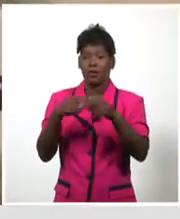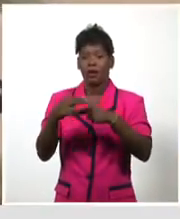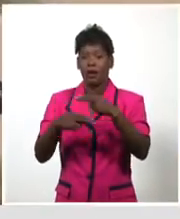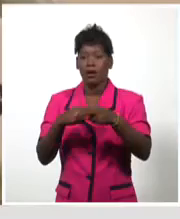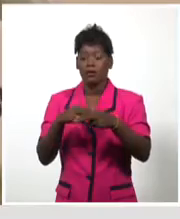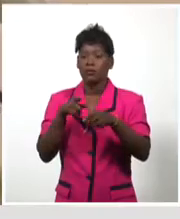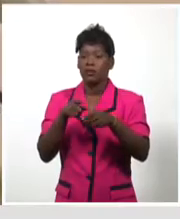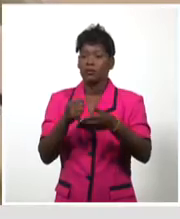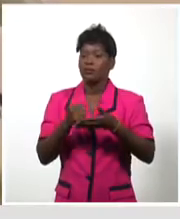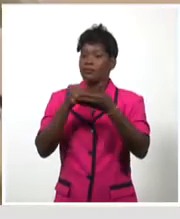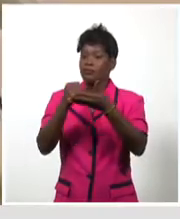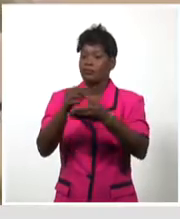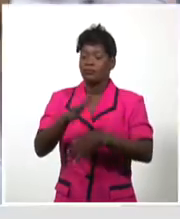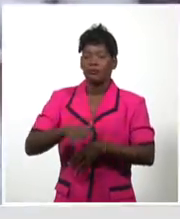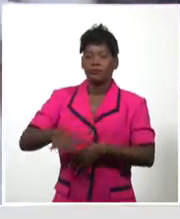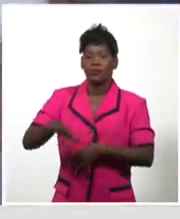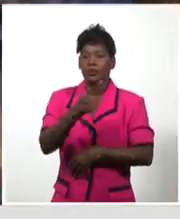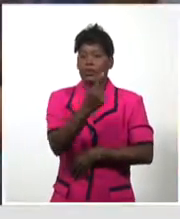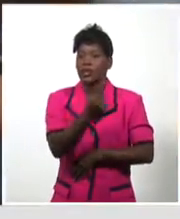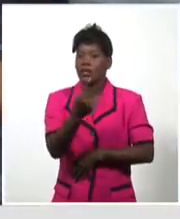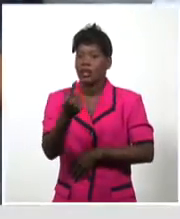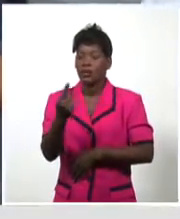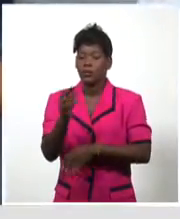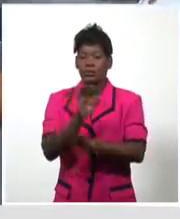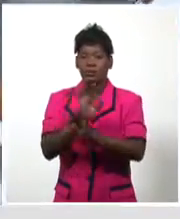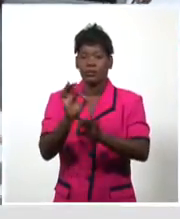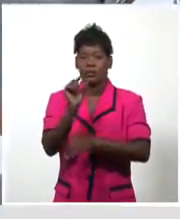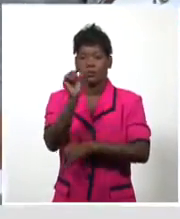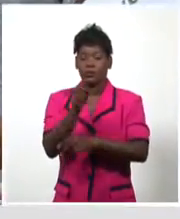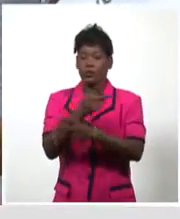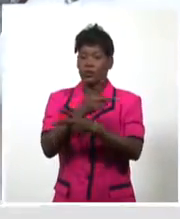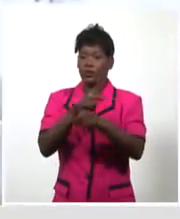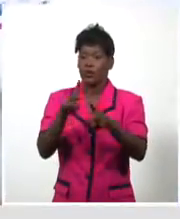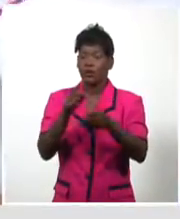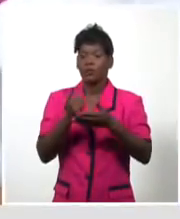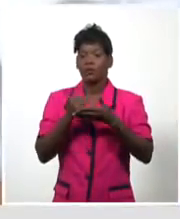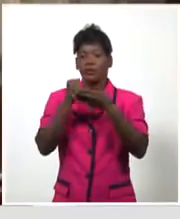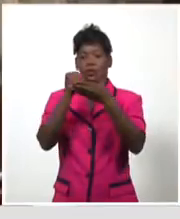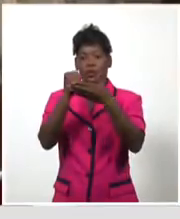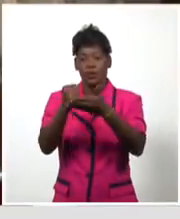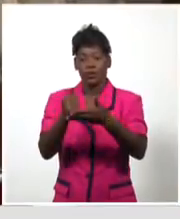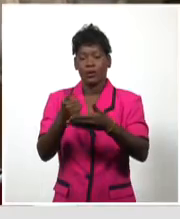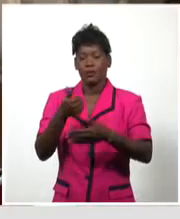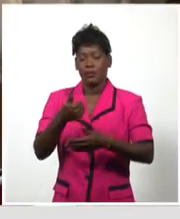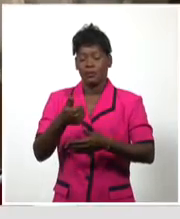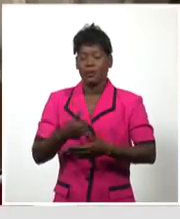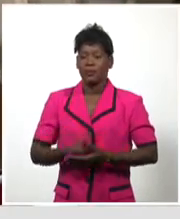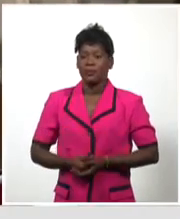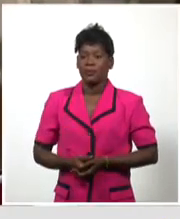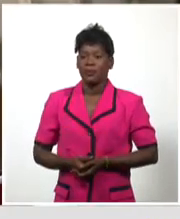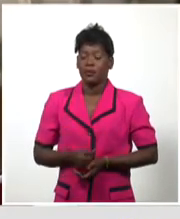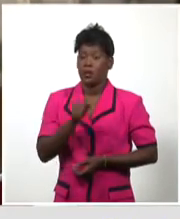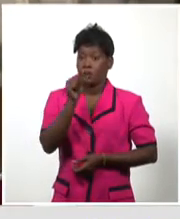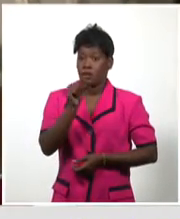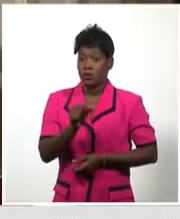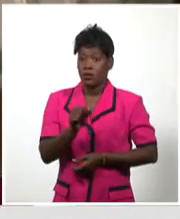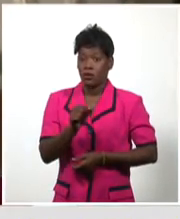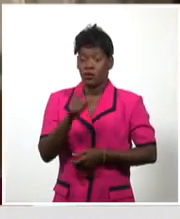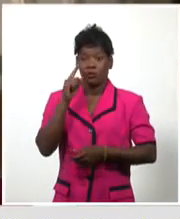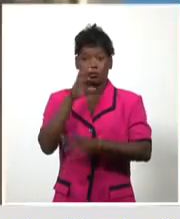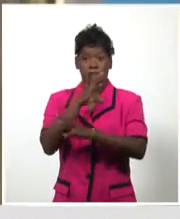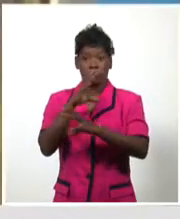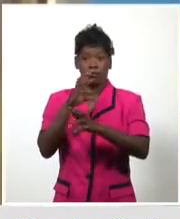los requerimientos de cada especialidad para facilitar la visibilidad a través de este medio. Especialistas vinculados a la atención